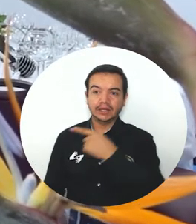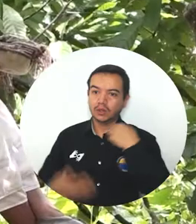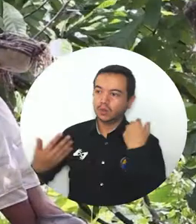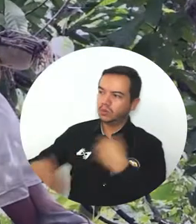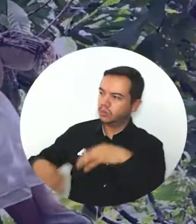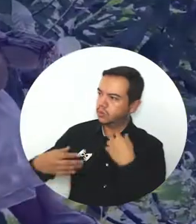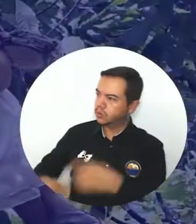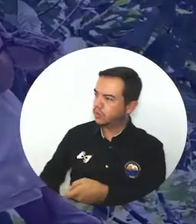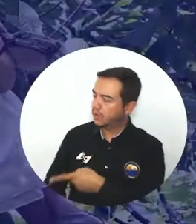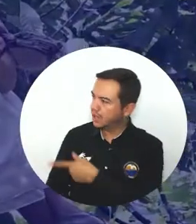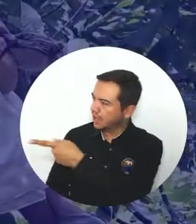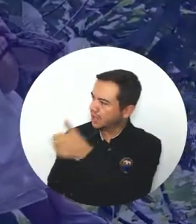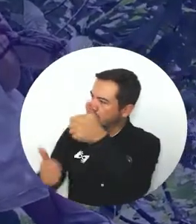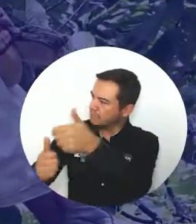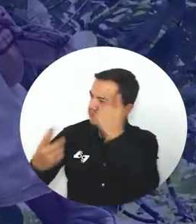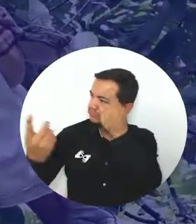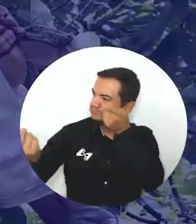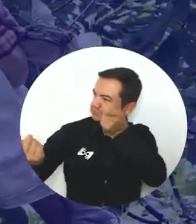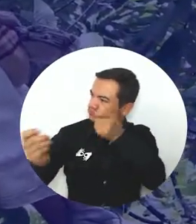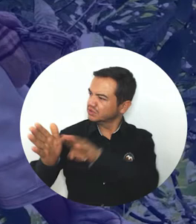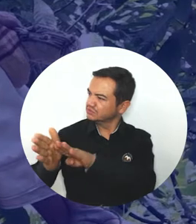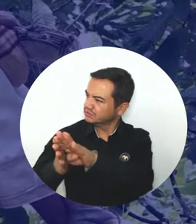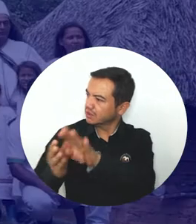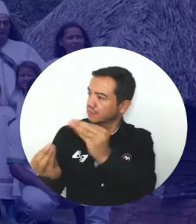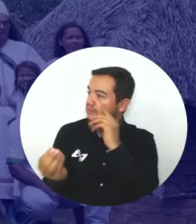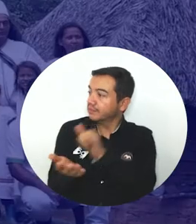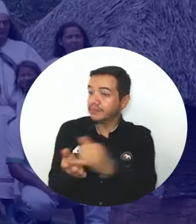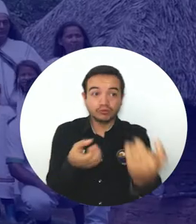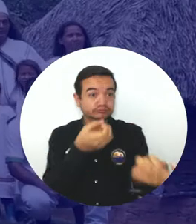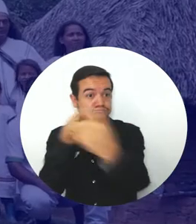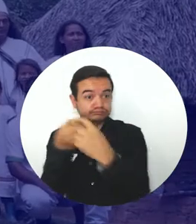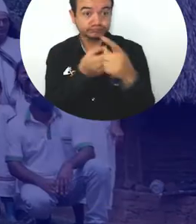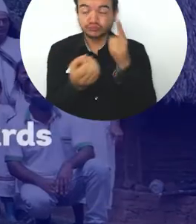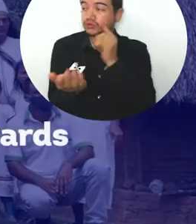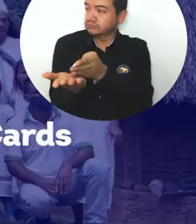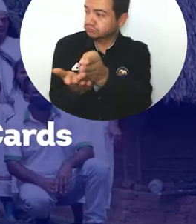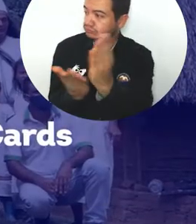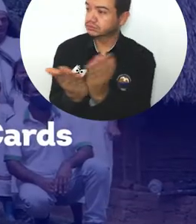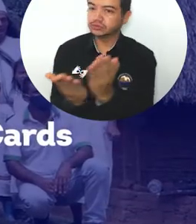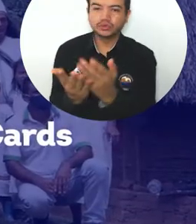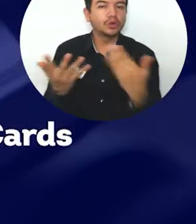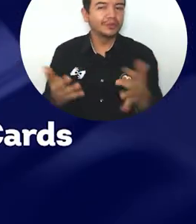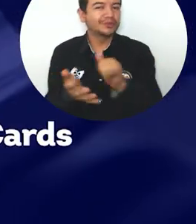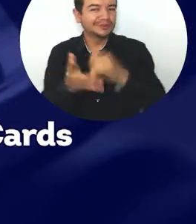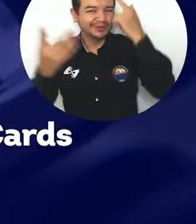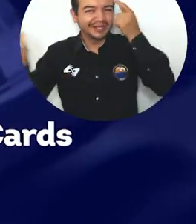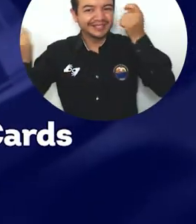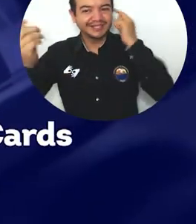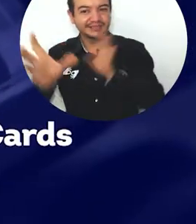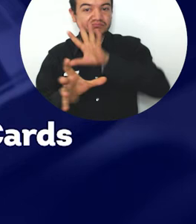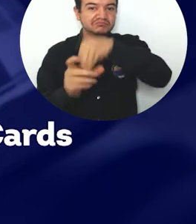sus esfuerzos en pro de favorecer el bienestar y garantizar la permanencia de la comunidad académica a través de una estrategia integral